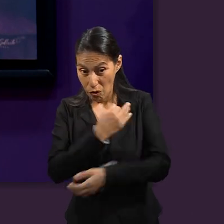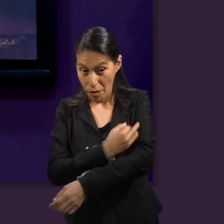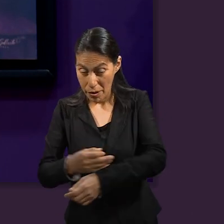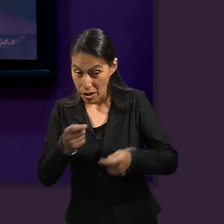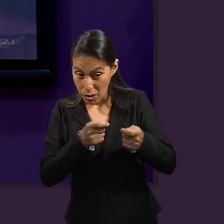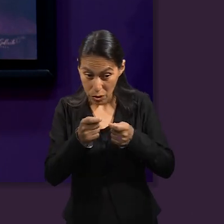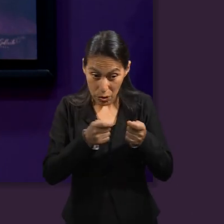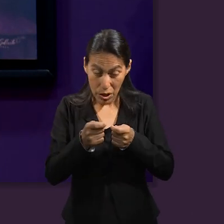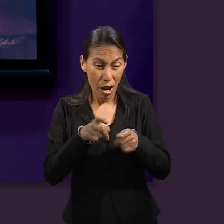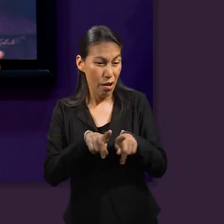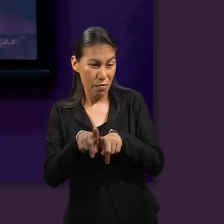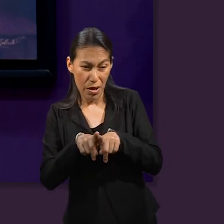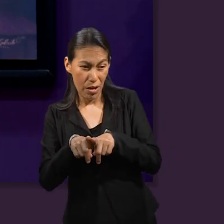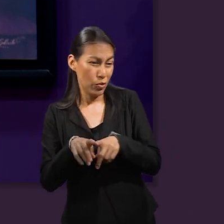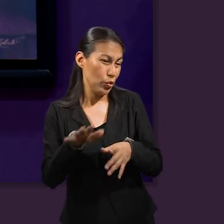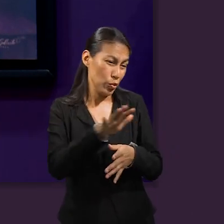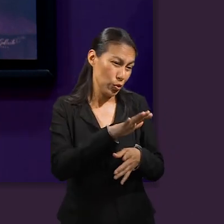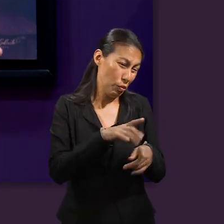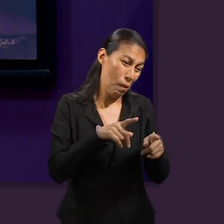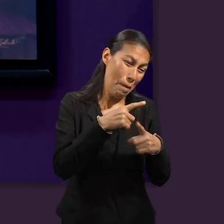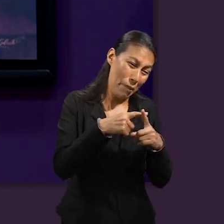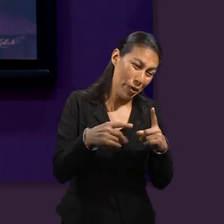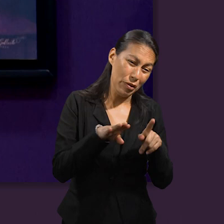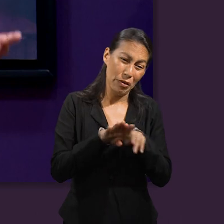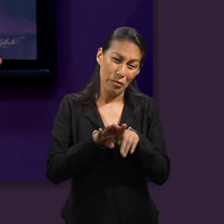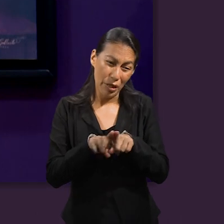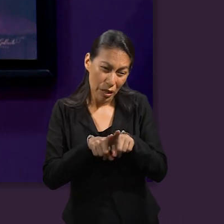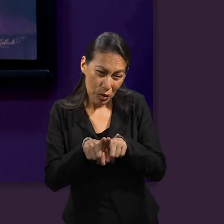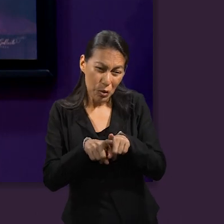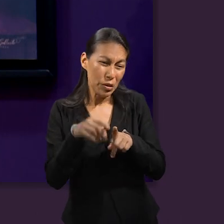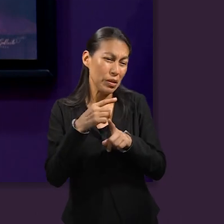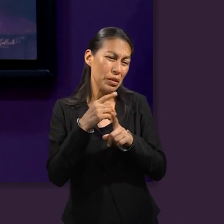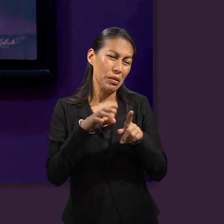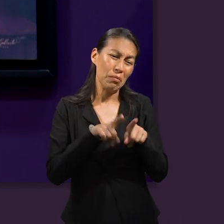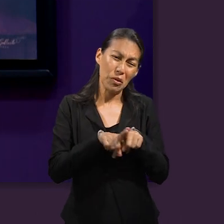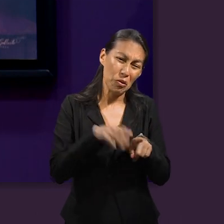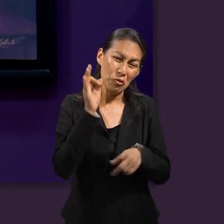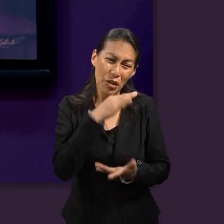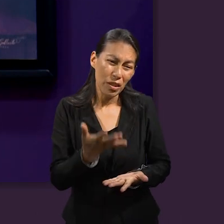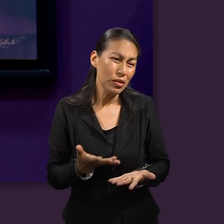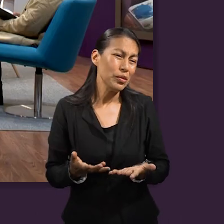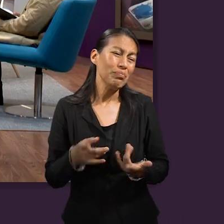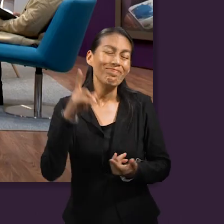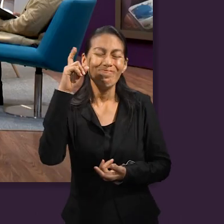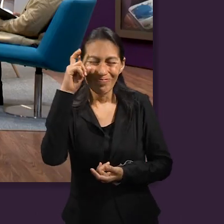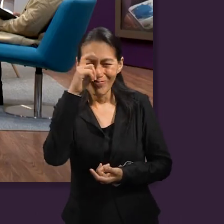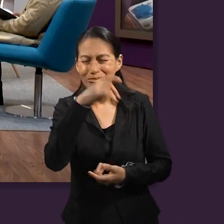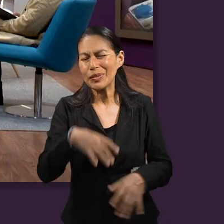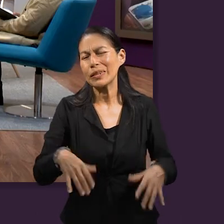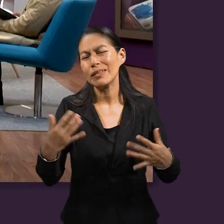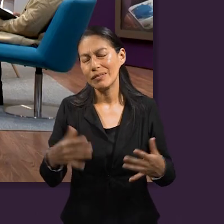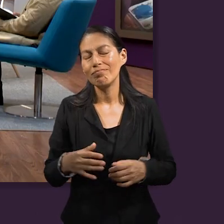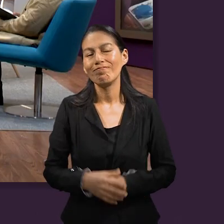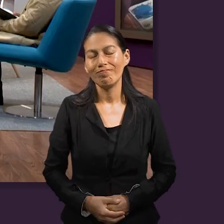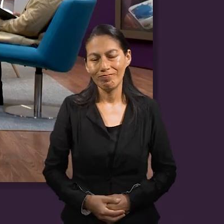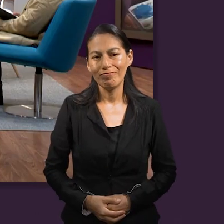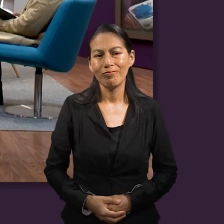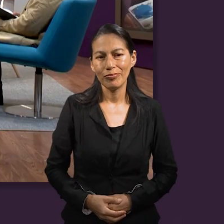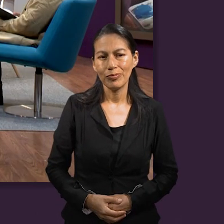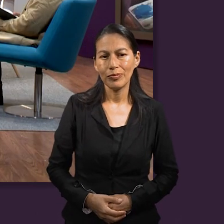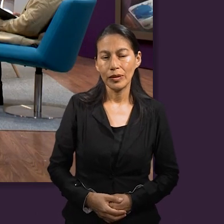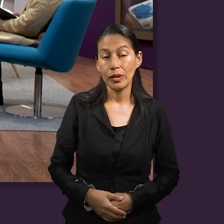no es fácil mantener el control de los hermanos de los medios hermanos etcétera no así que